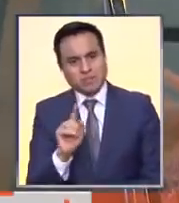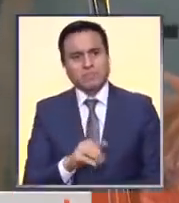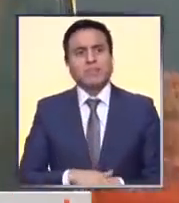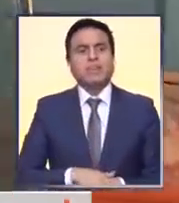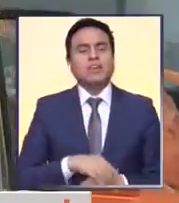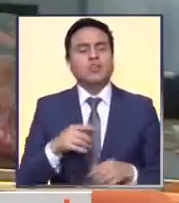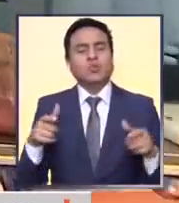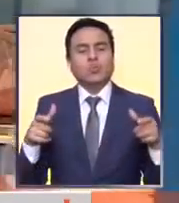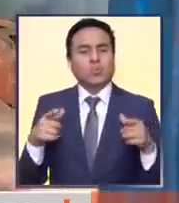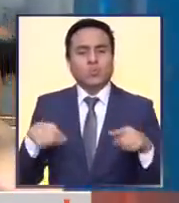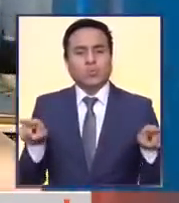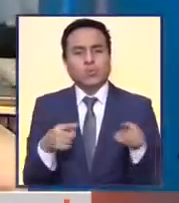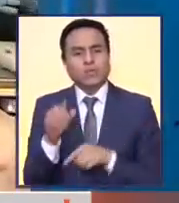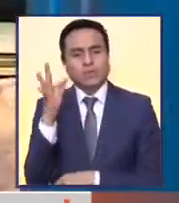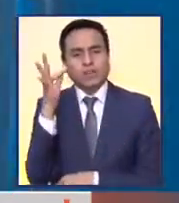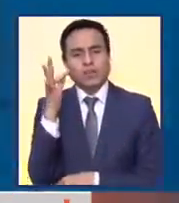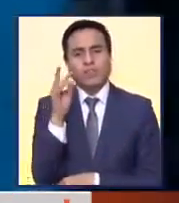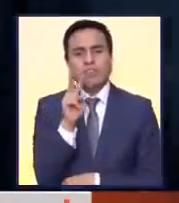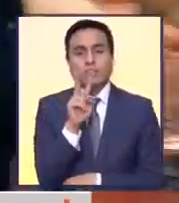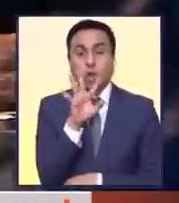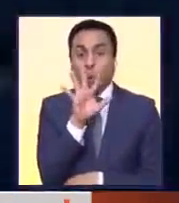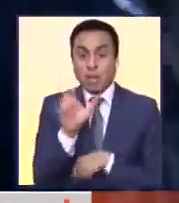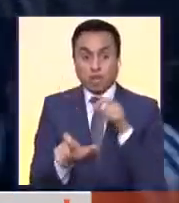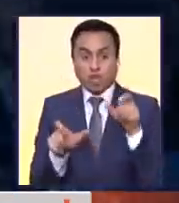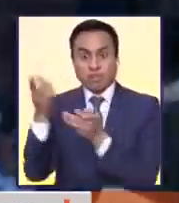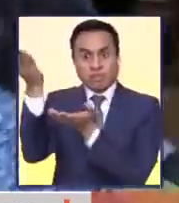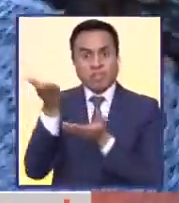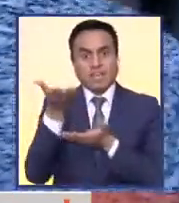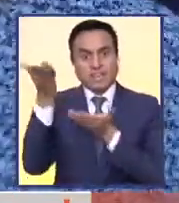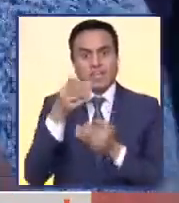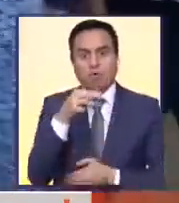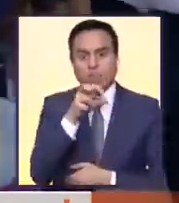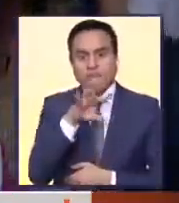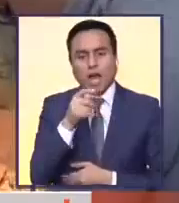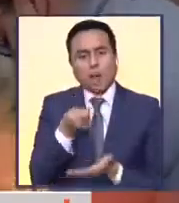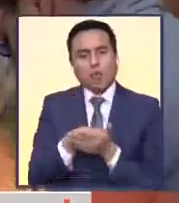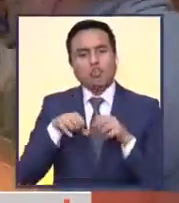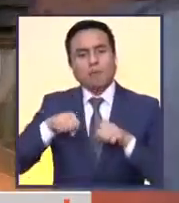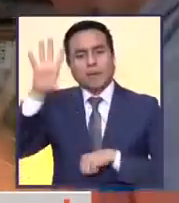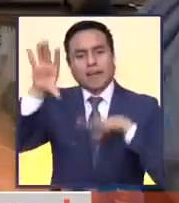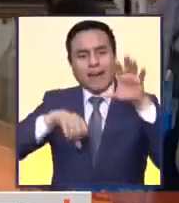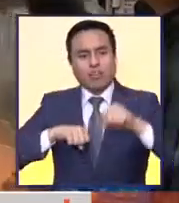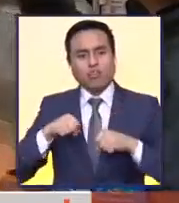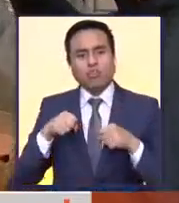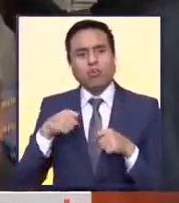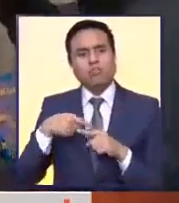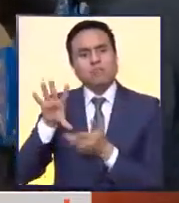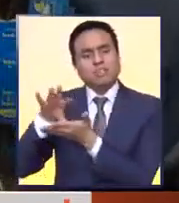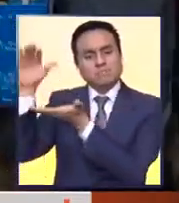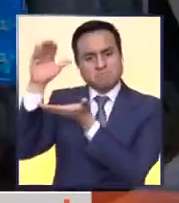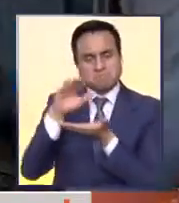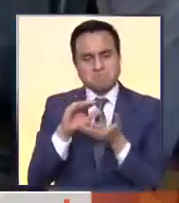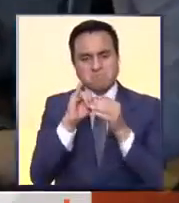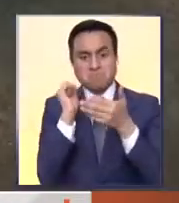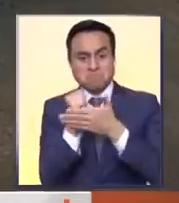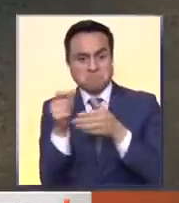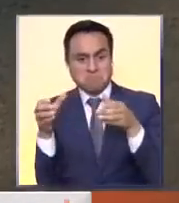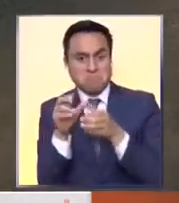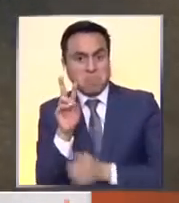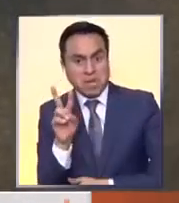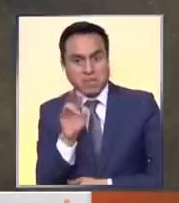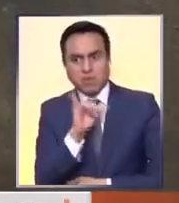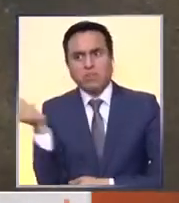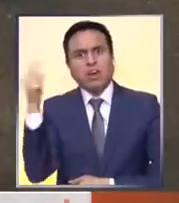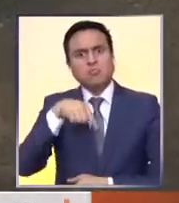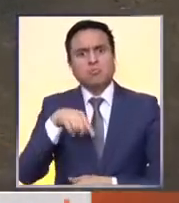su cumpleaños en febrero. 25 personas invitadas. Mónica compró en un supermercado carne importada categoría B y llegando a su casa